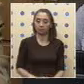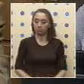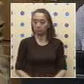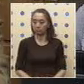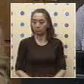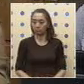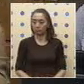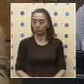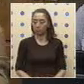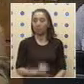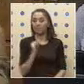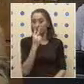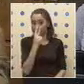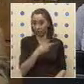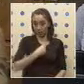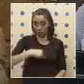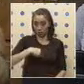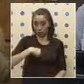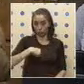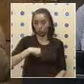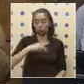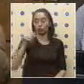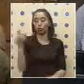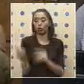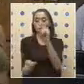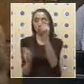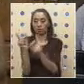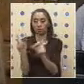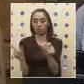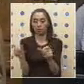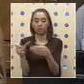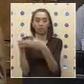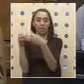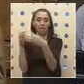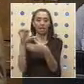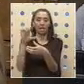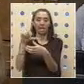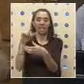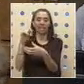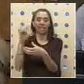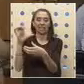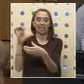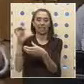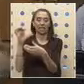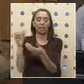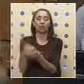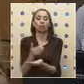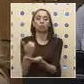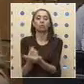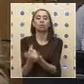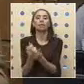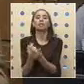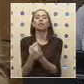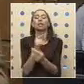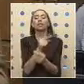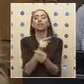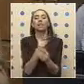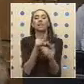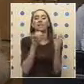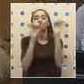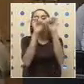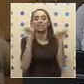Pero si vieran que nosotros castigamos a esta supuesta élite que profita de los forados del sistema